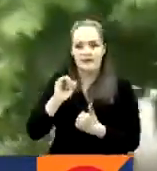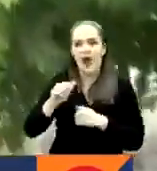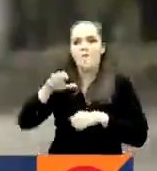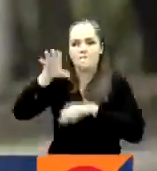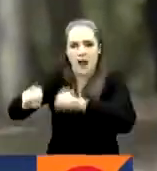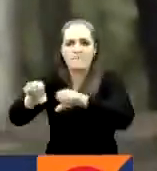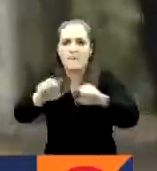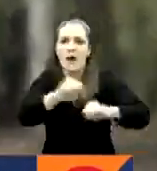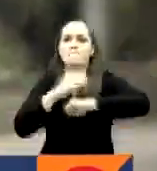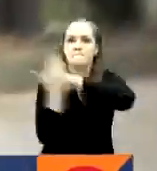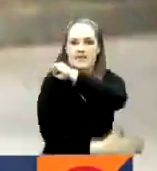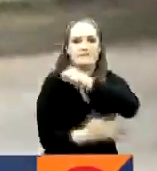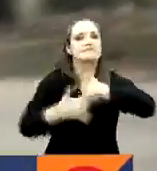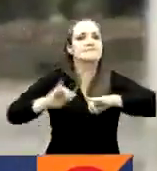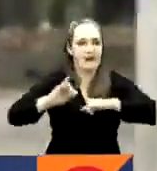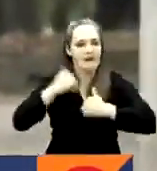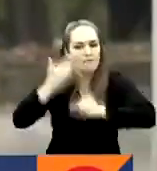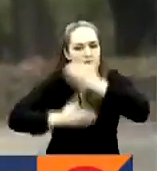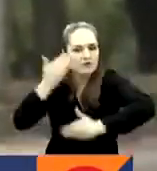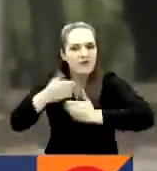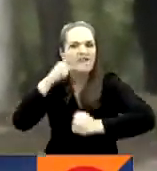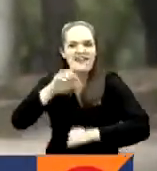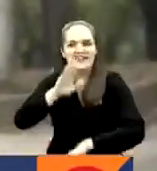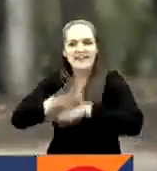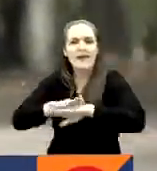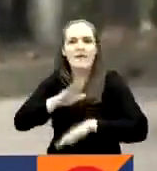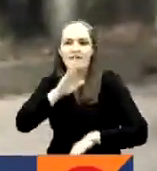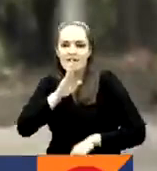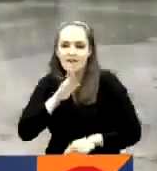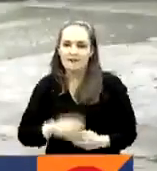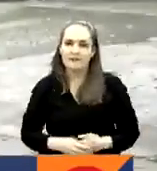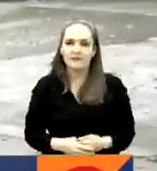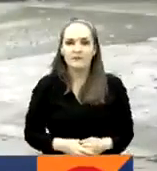civiles armados ya fue abierto para determinar responsabilidades.